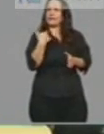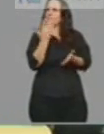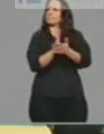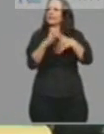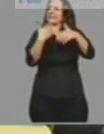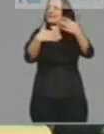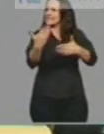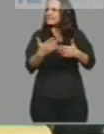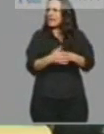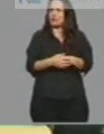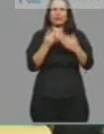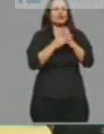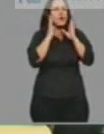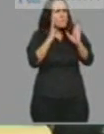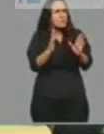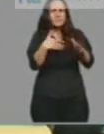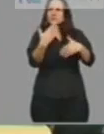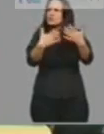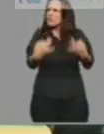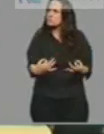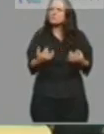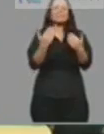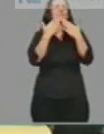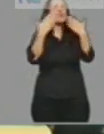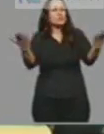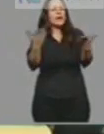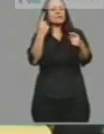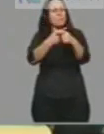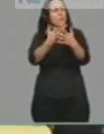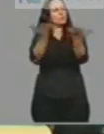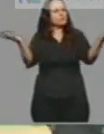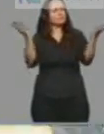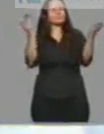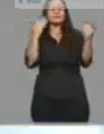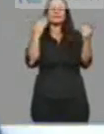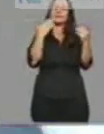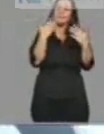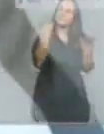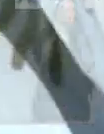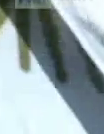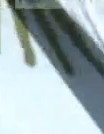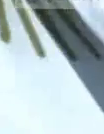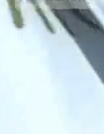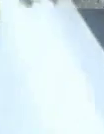nuestros compromisos. Muchas gracias por escuchar y buenas noches a todos y a todas. Conforme a lo establecido por el